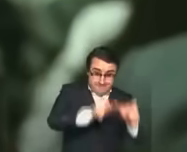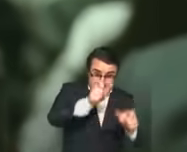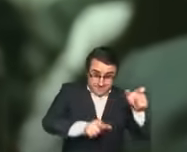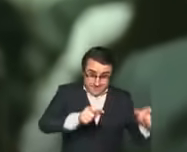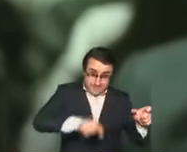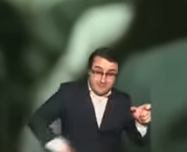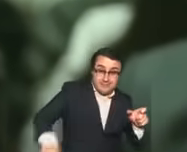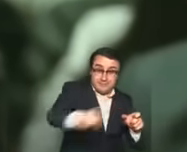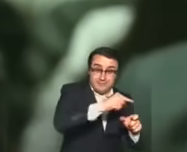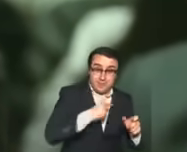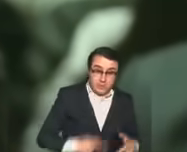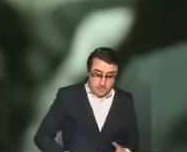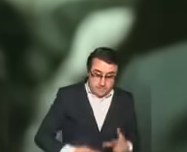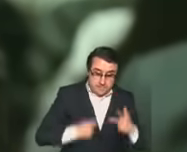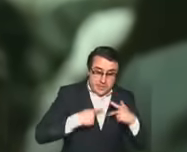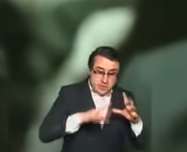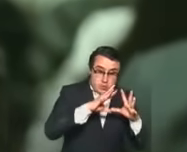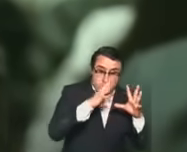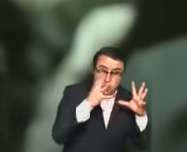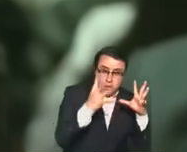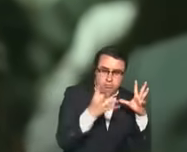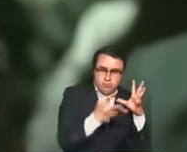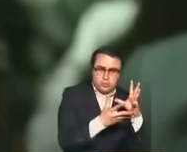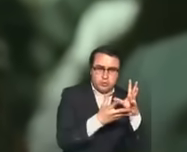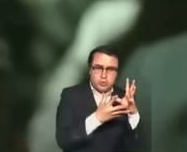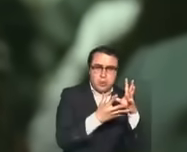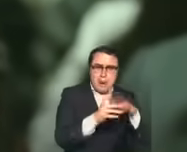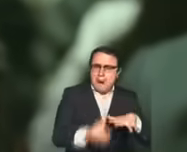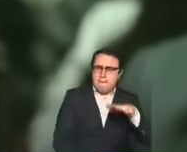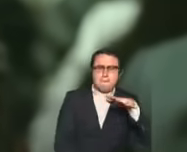humana en el mundo y en Colombia?